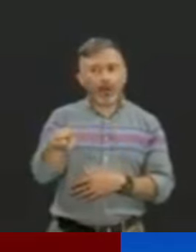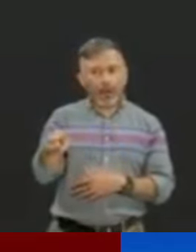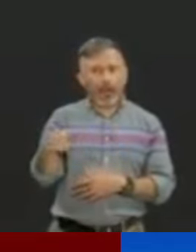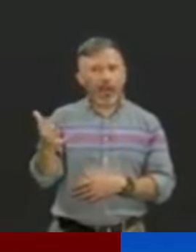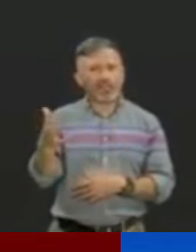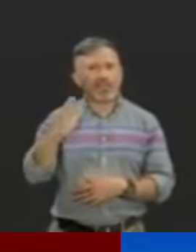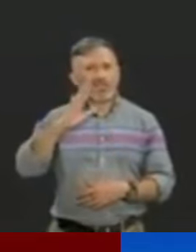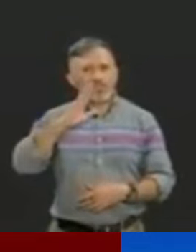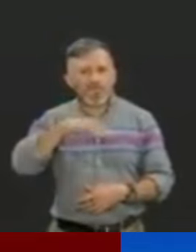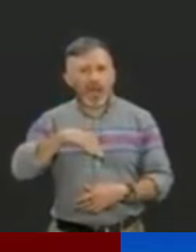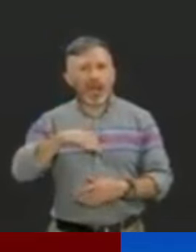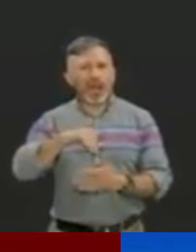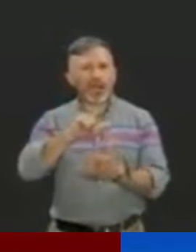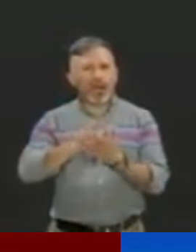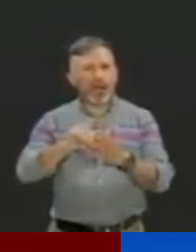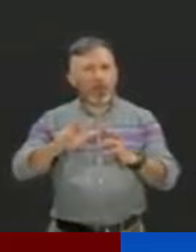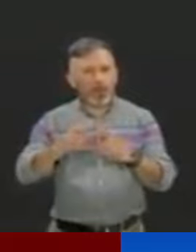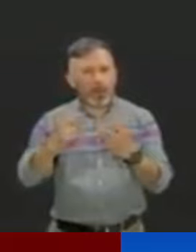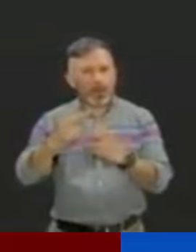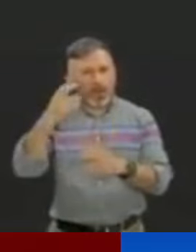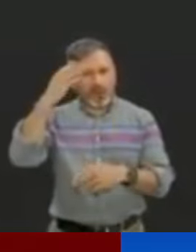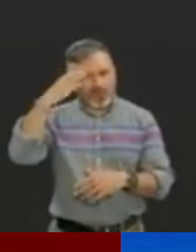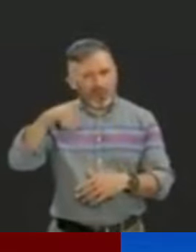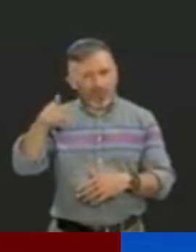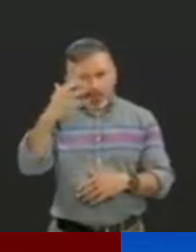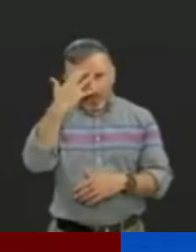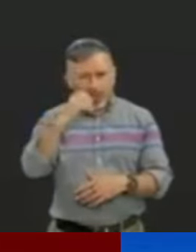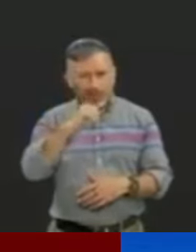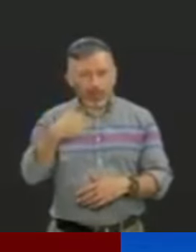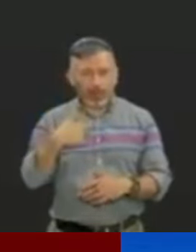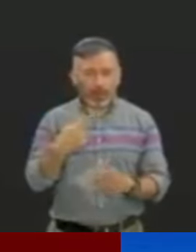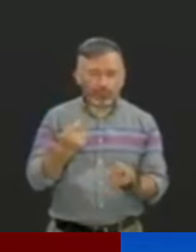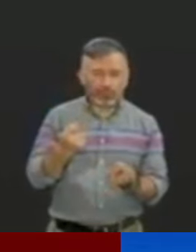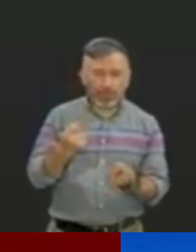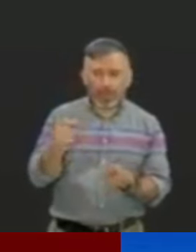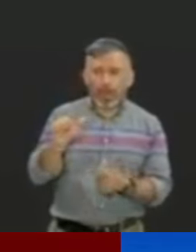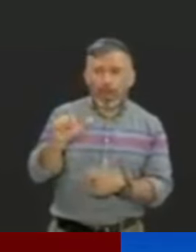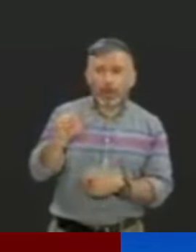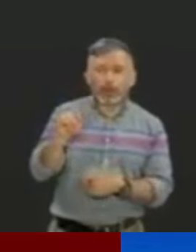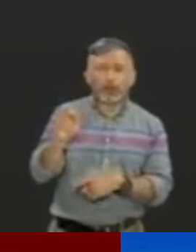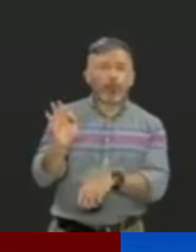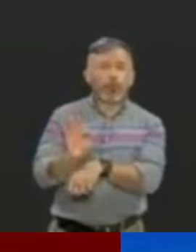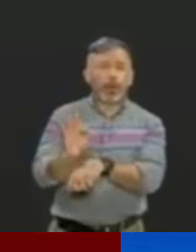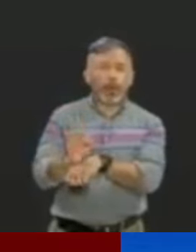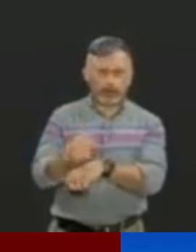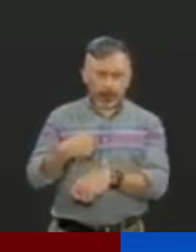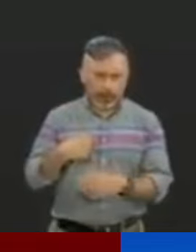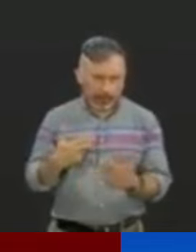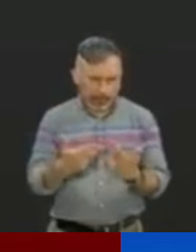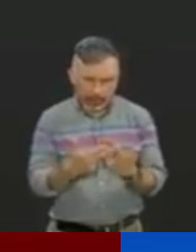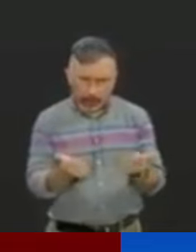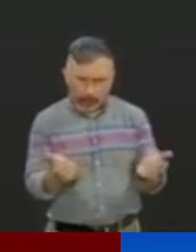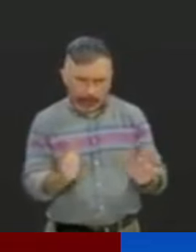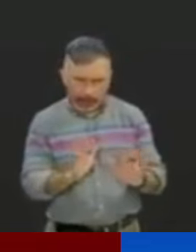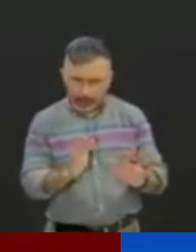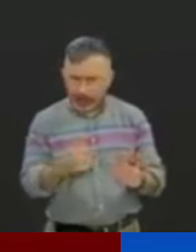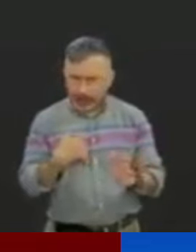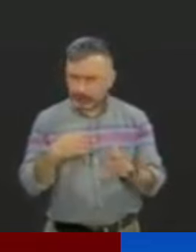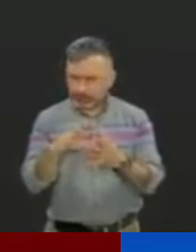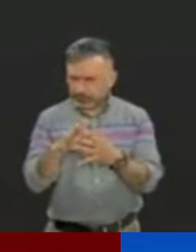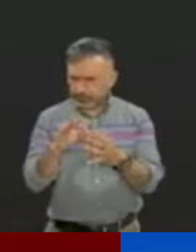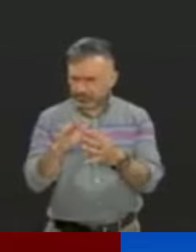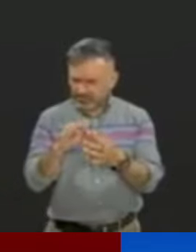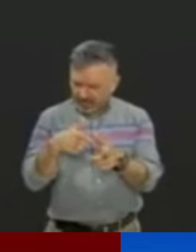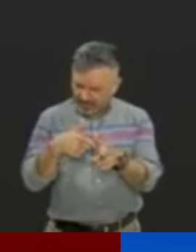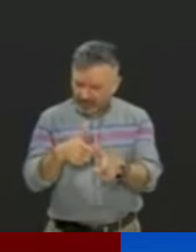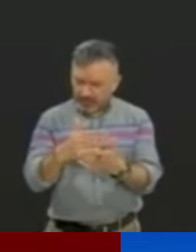atrocidades, las sinvergüenzadas de este señor Alejandro Moreno. Continúo con mi intervención. Quiero también decirles